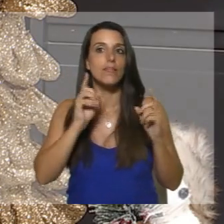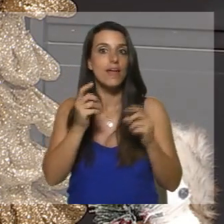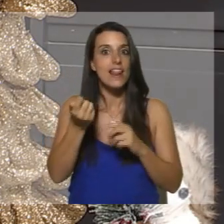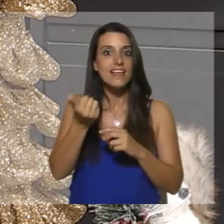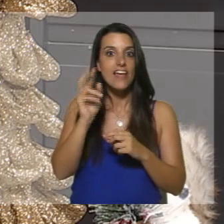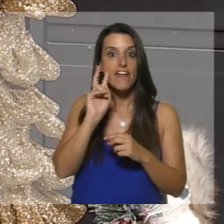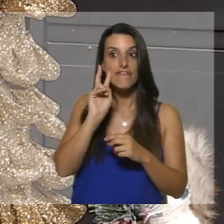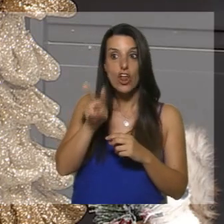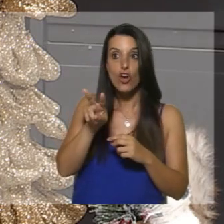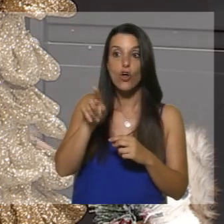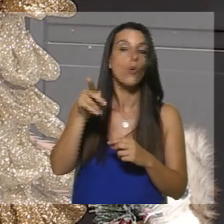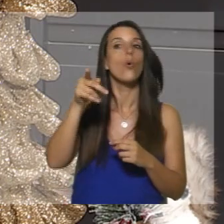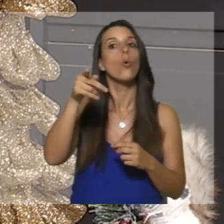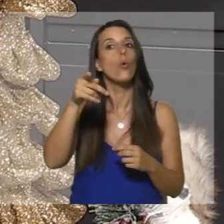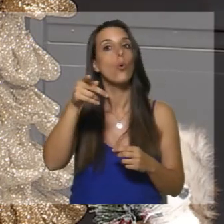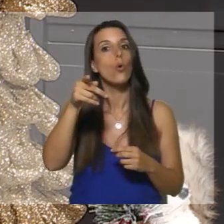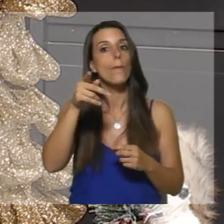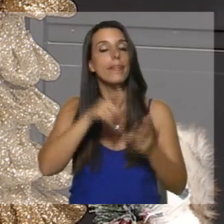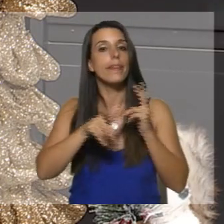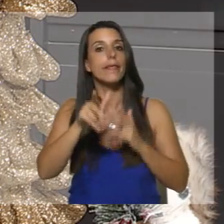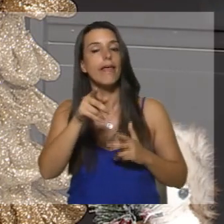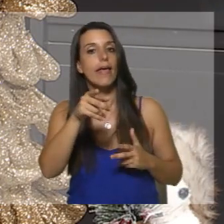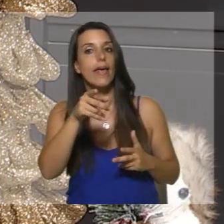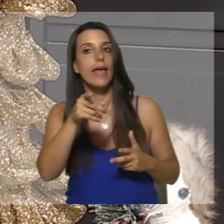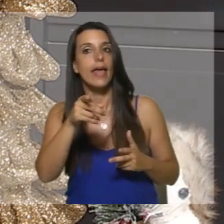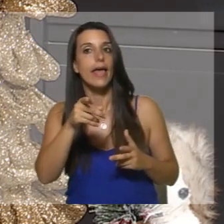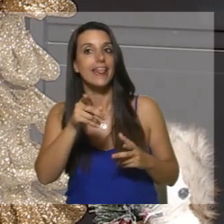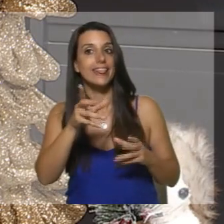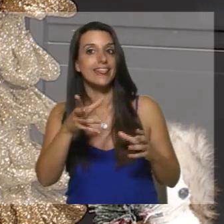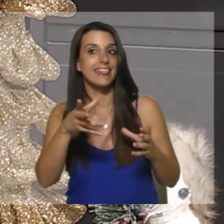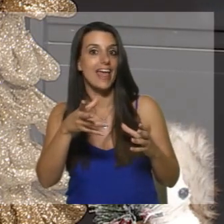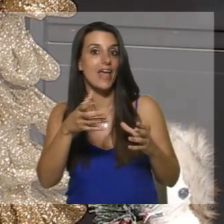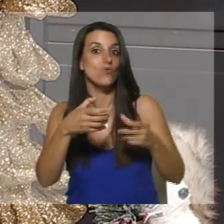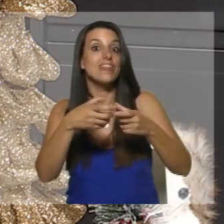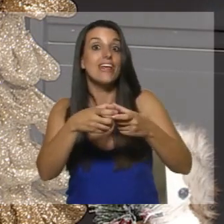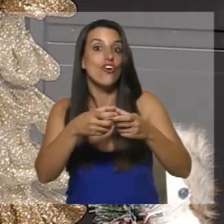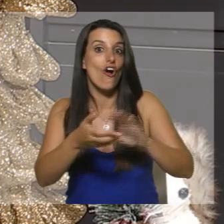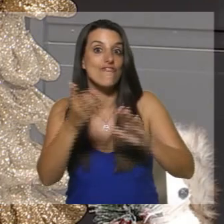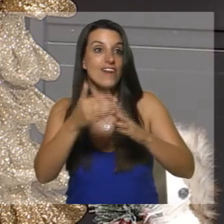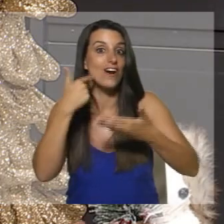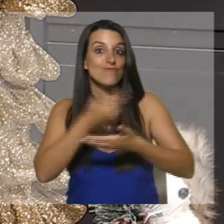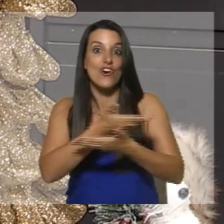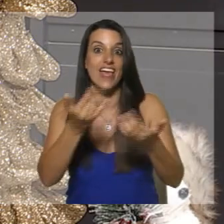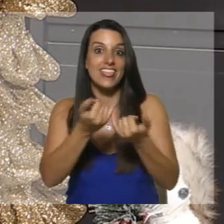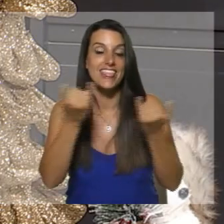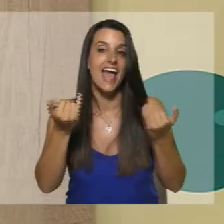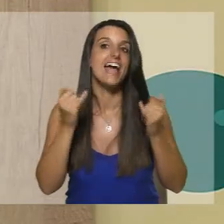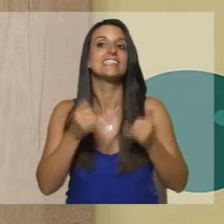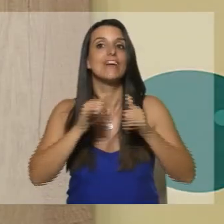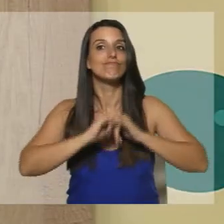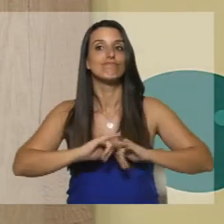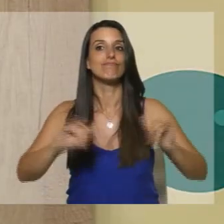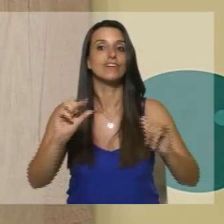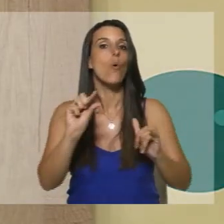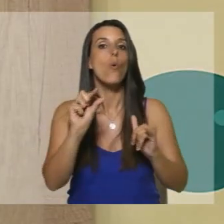acabamos de ver. Ajá. Que nos decíamos que justamente que va a ser parte de un álbum que se está por estrenar en días. Se está por estrenar en